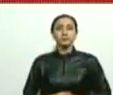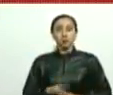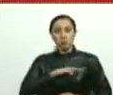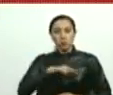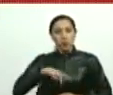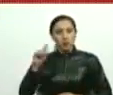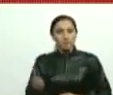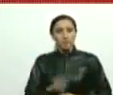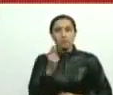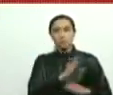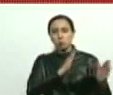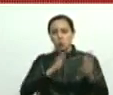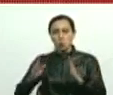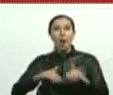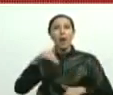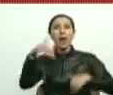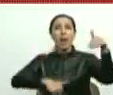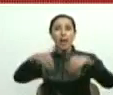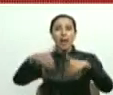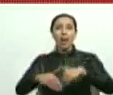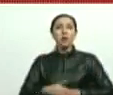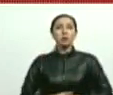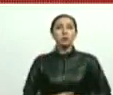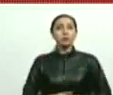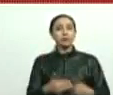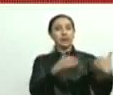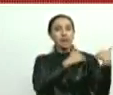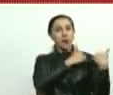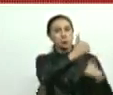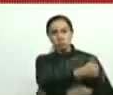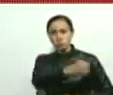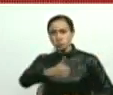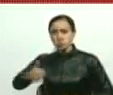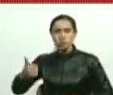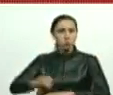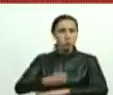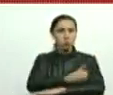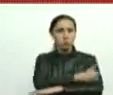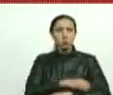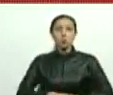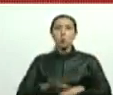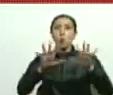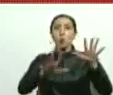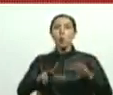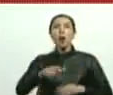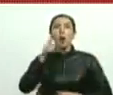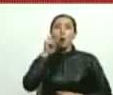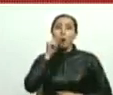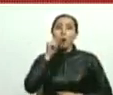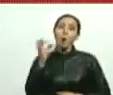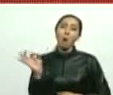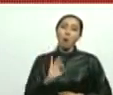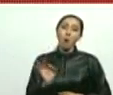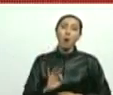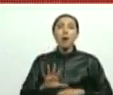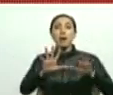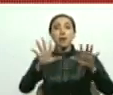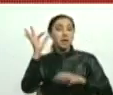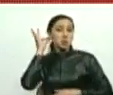primera fase de elección. En cada cargo, hasta 10 hombres o 10 y 10